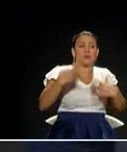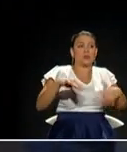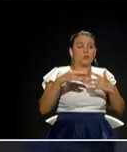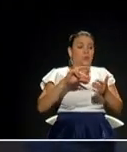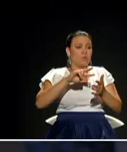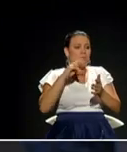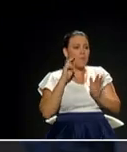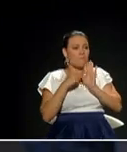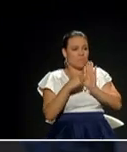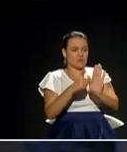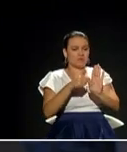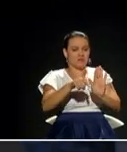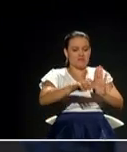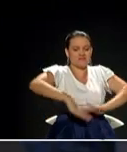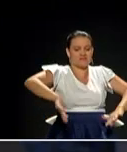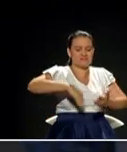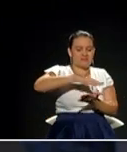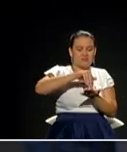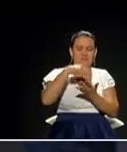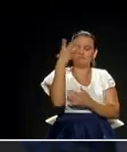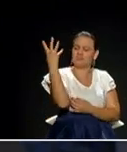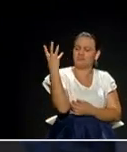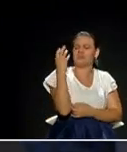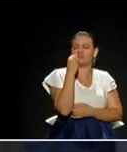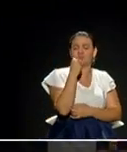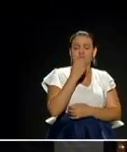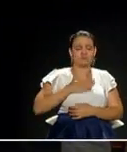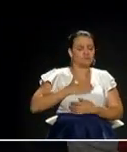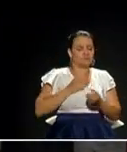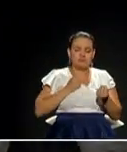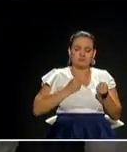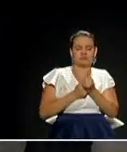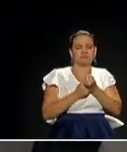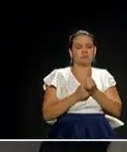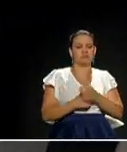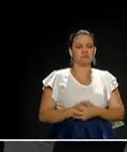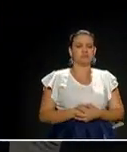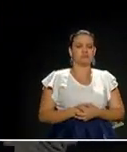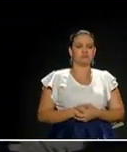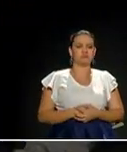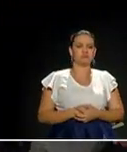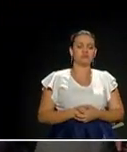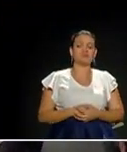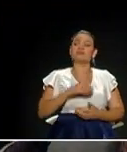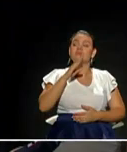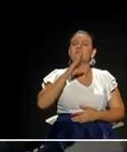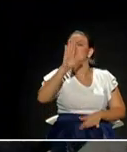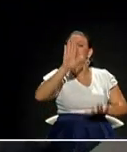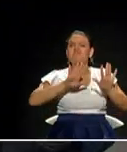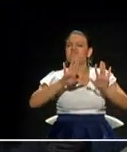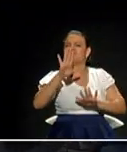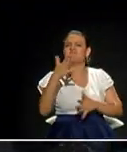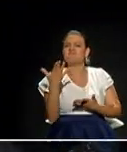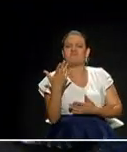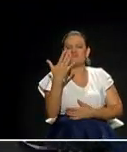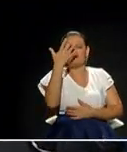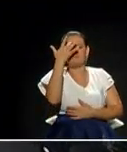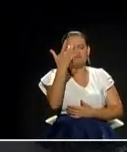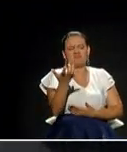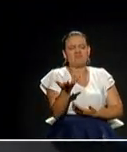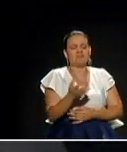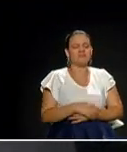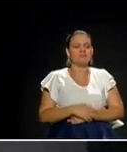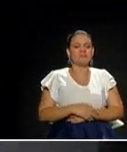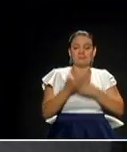vivo para la cultura contarán con el apoyo de mi administración práctica voluntaria candidatos iniciamos la